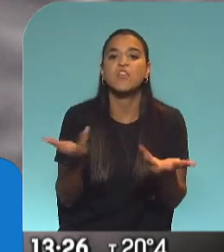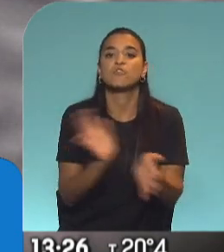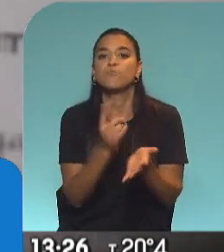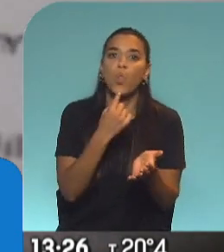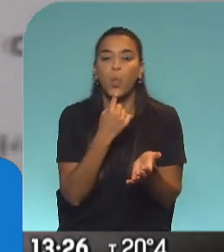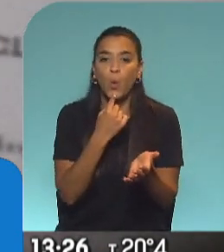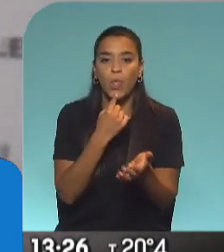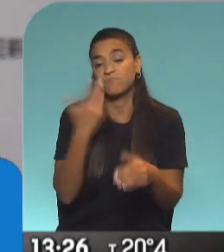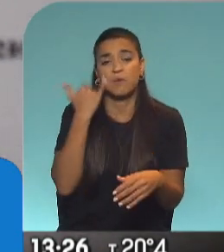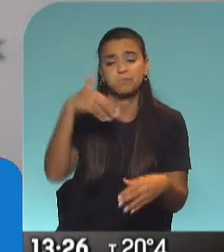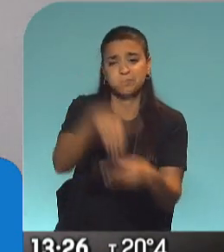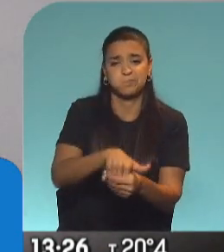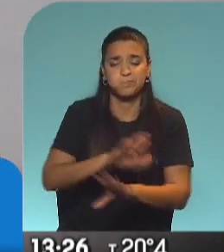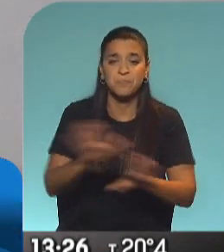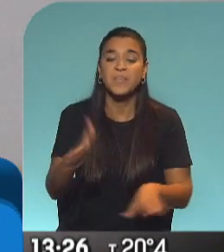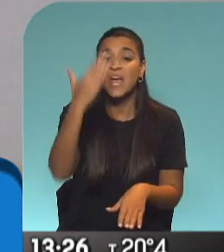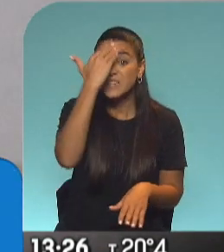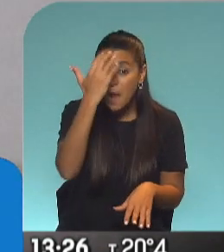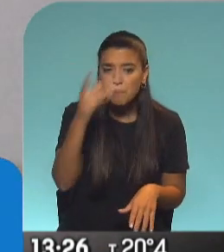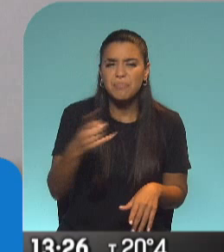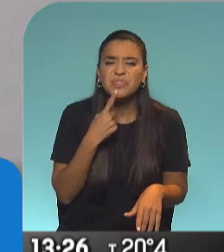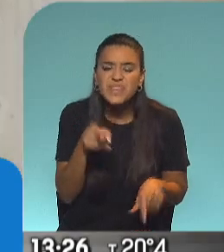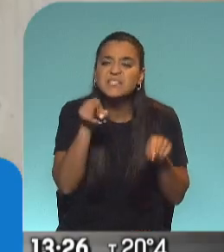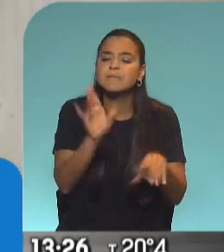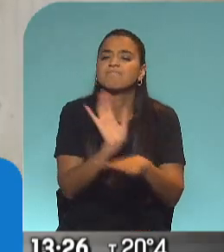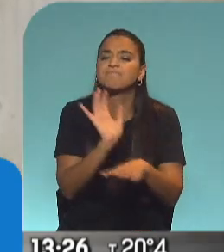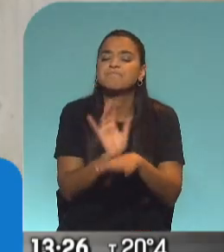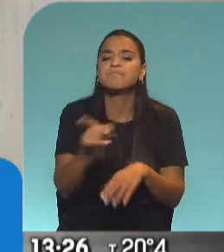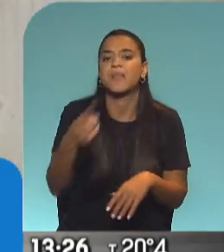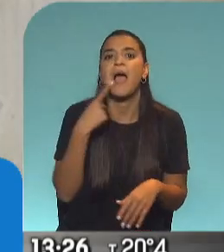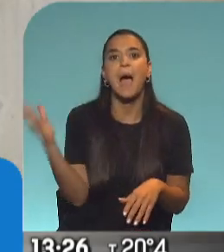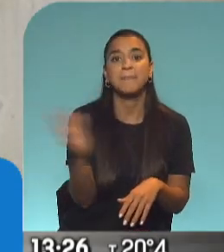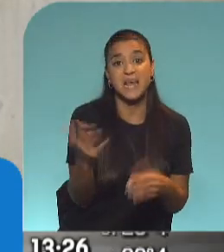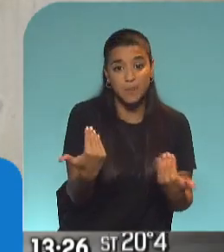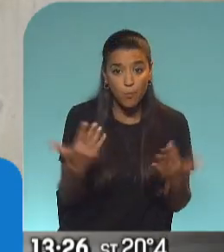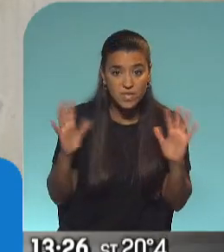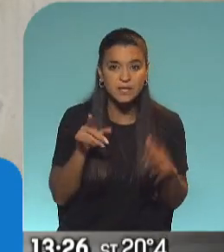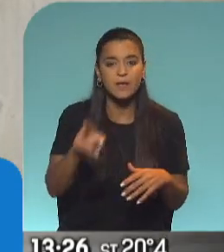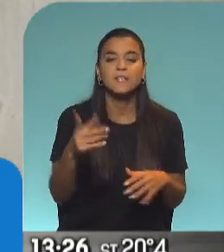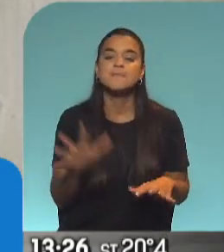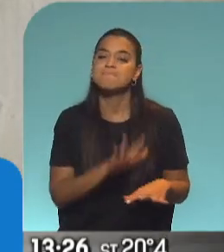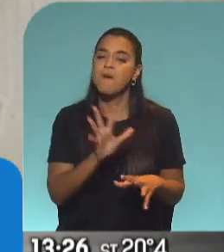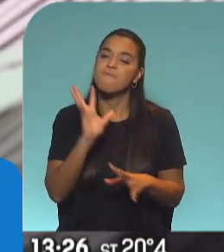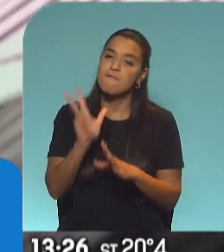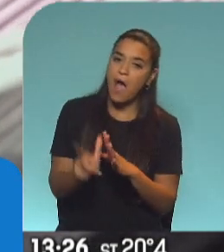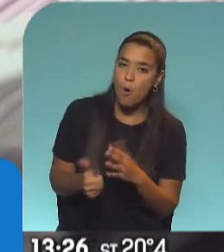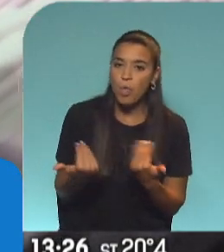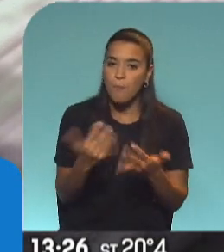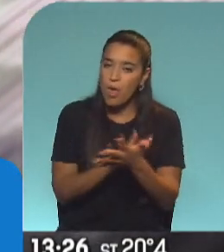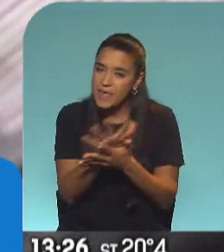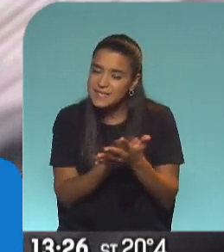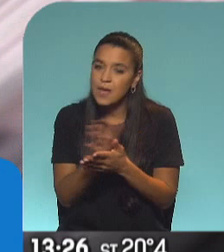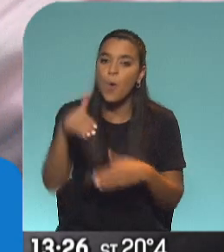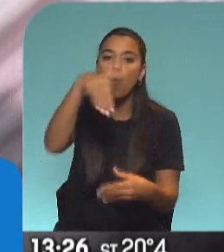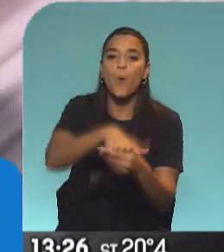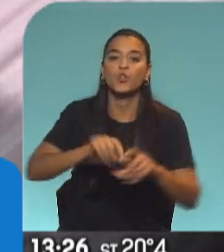indecisos. Es por eso que Trump identifica este fenómeno como una amenaza y agita el fantasma del fraude electoral a través del